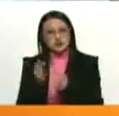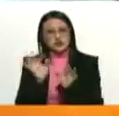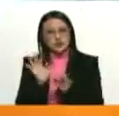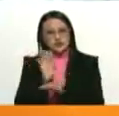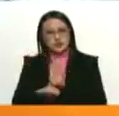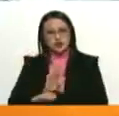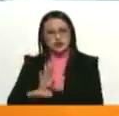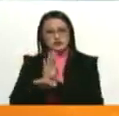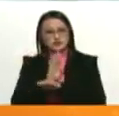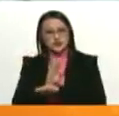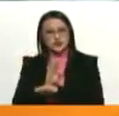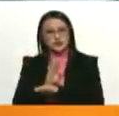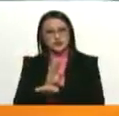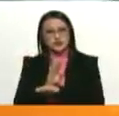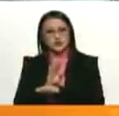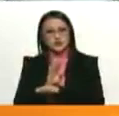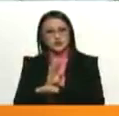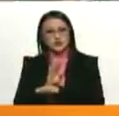protección, inclusive